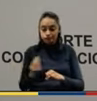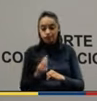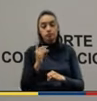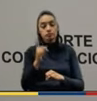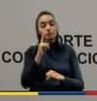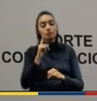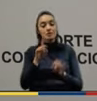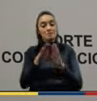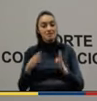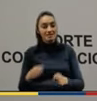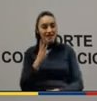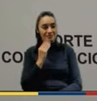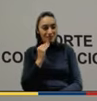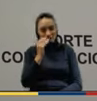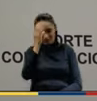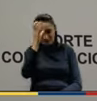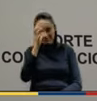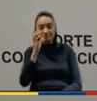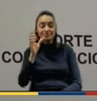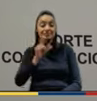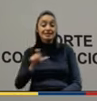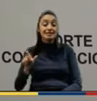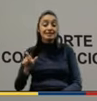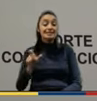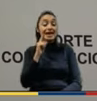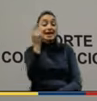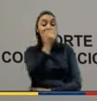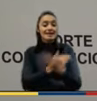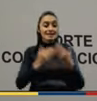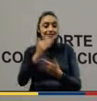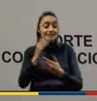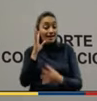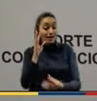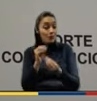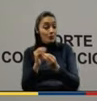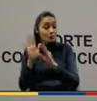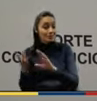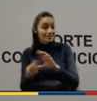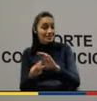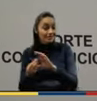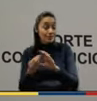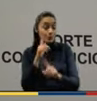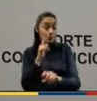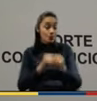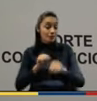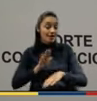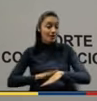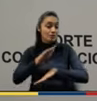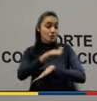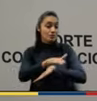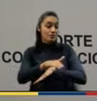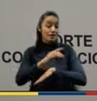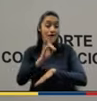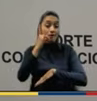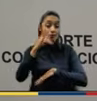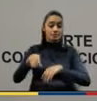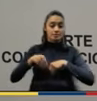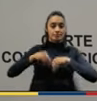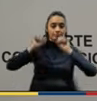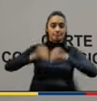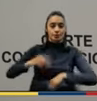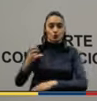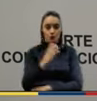expertos desarrollamos un documento que se denomina Análisis del Acuerdo de Escazú y sus posibles efectos y los posibles efectos de su ratificación en Colombia, el